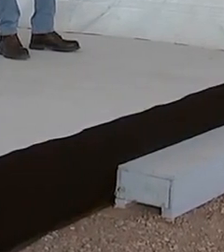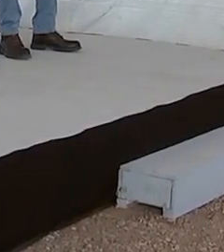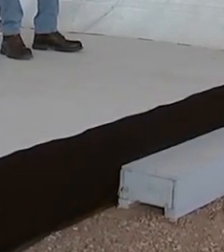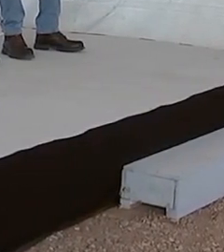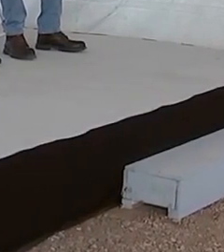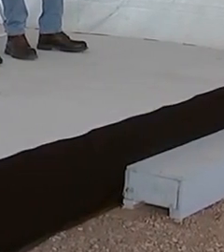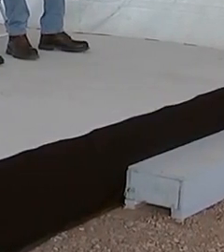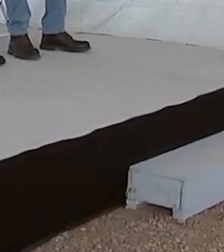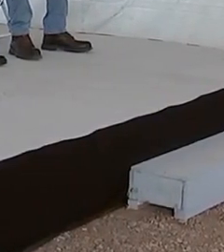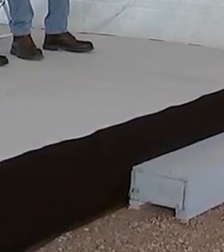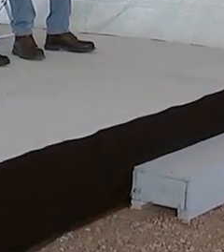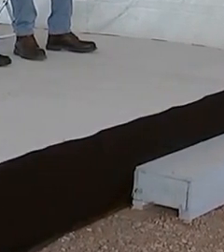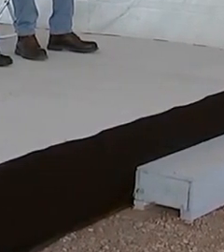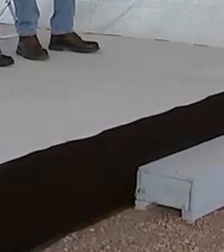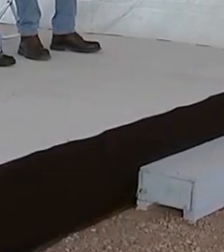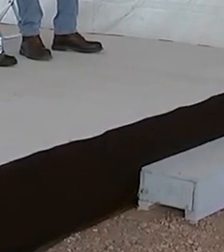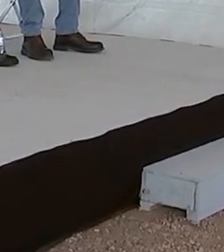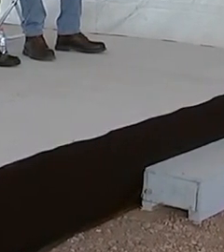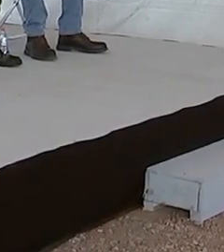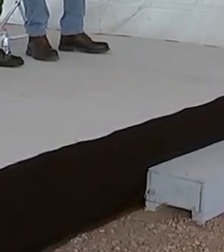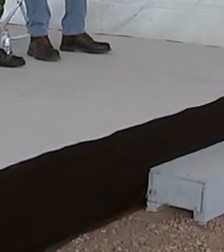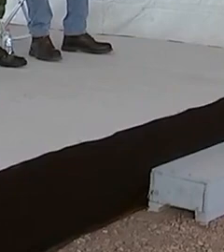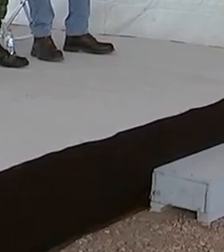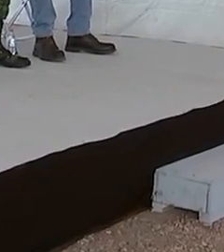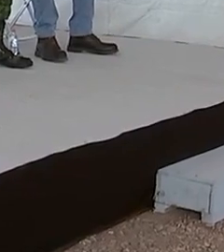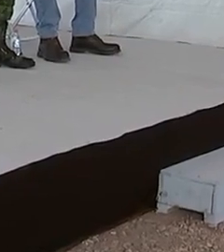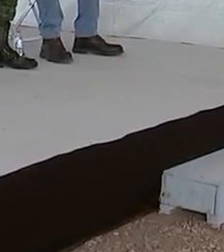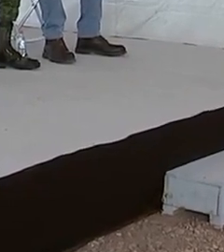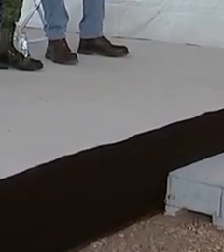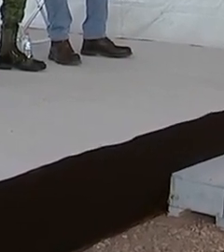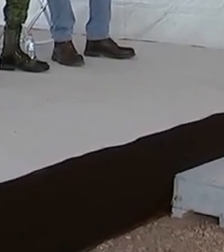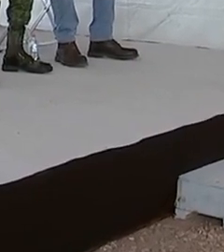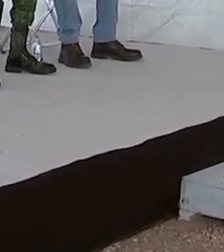ingeniero Aarón Mastache Mondragón.